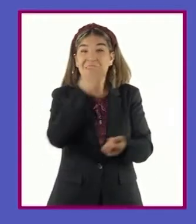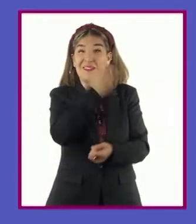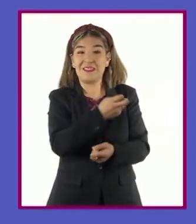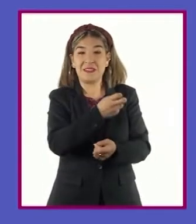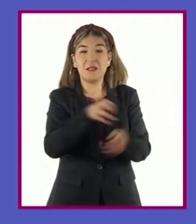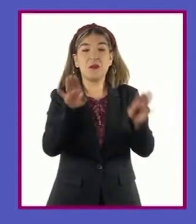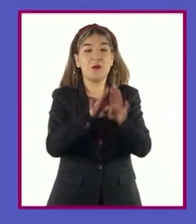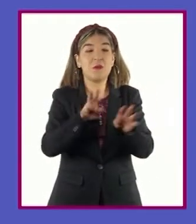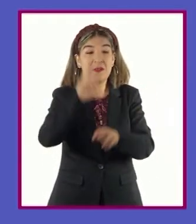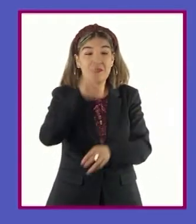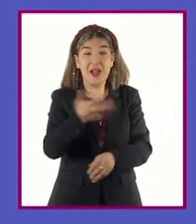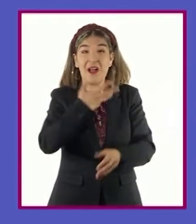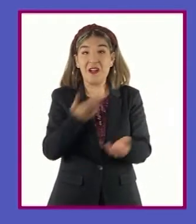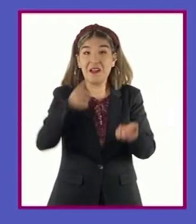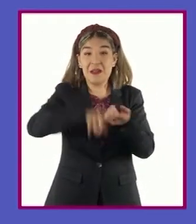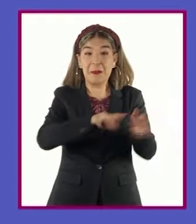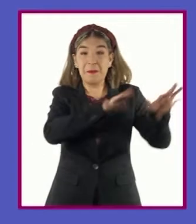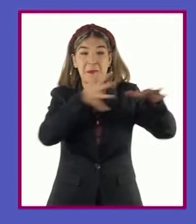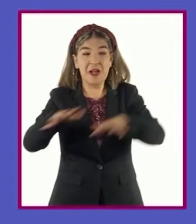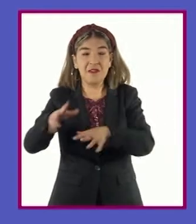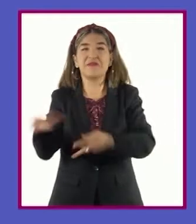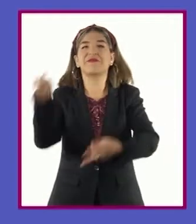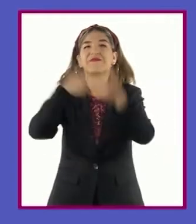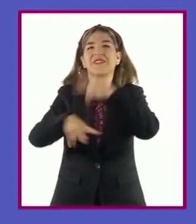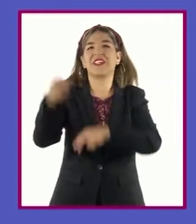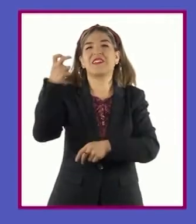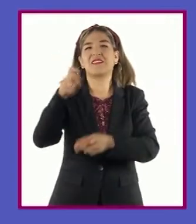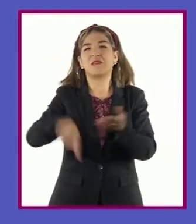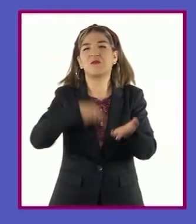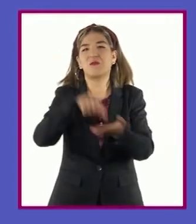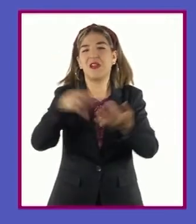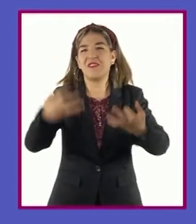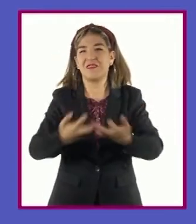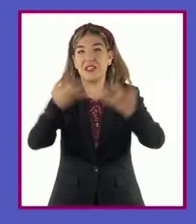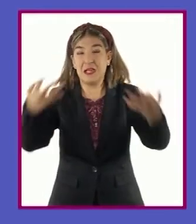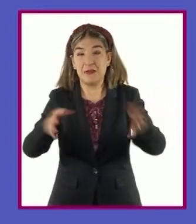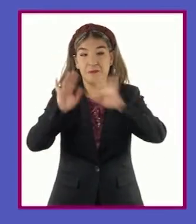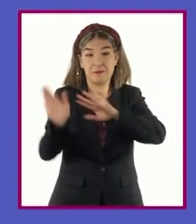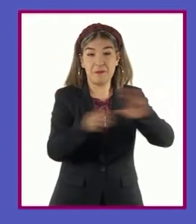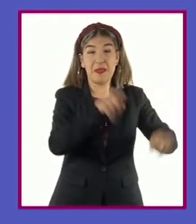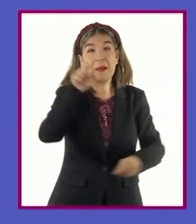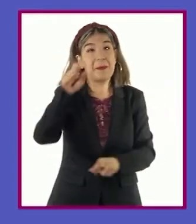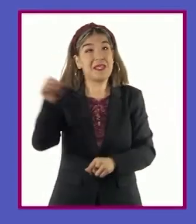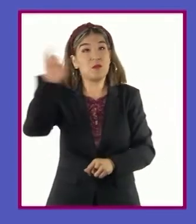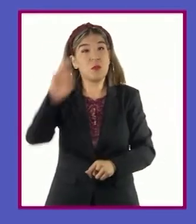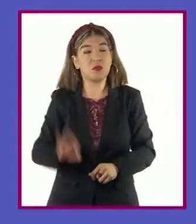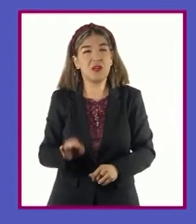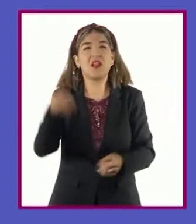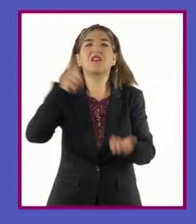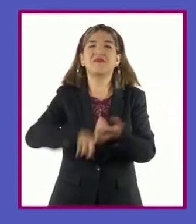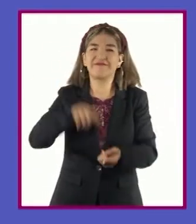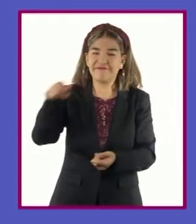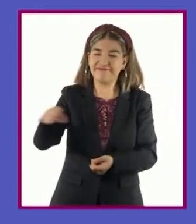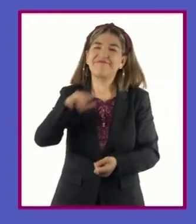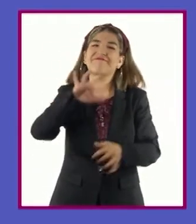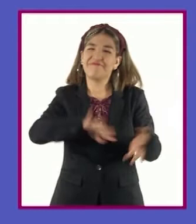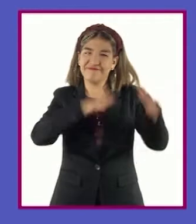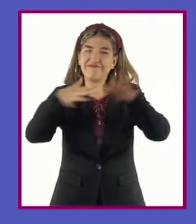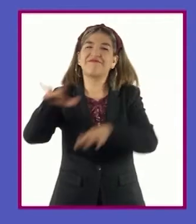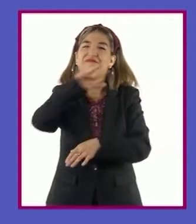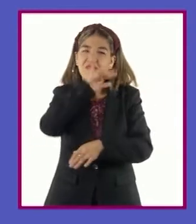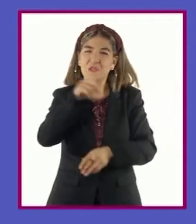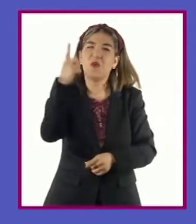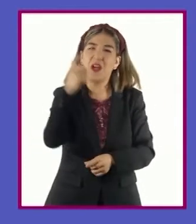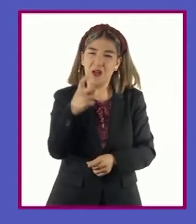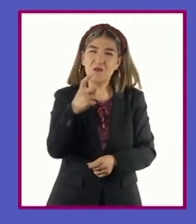que encontramos en el mar provienen de la tierra, mientras que el 20% restante de la actividad marítima, lo que